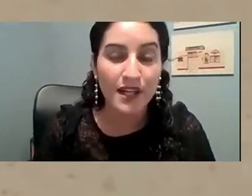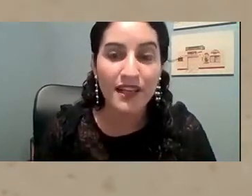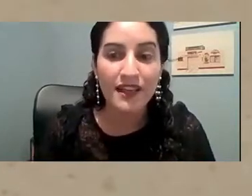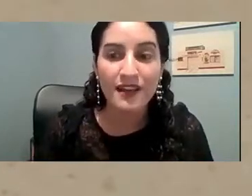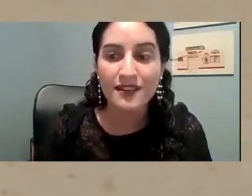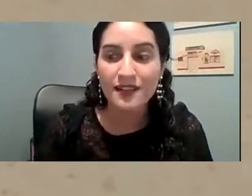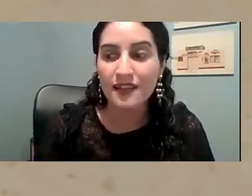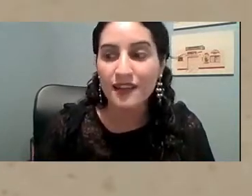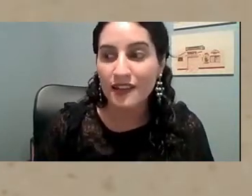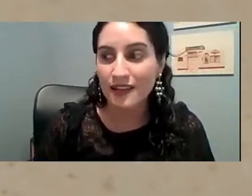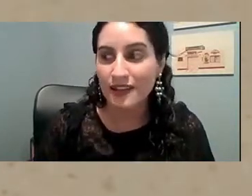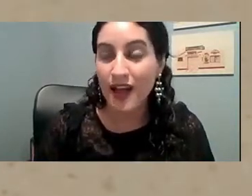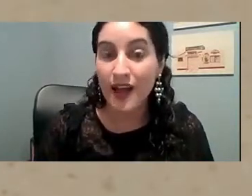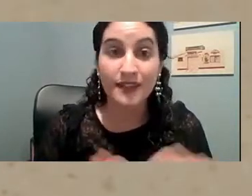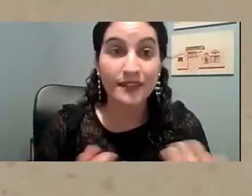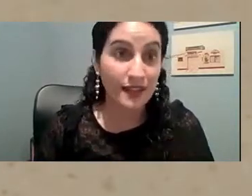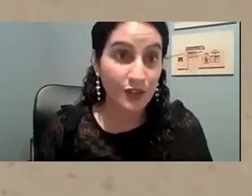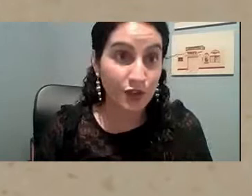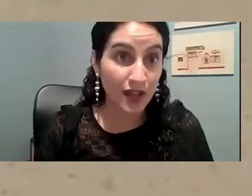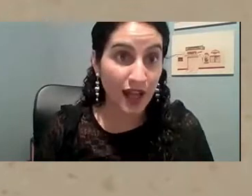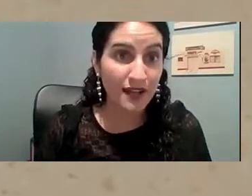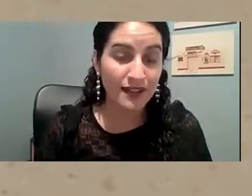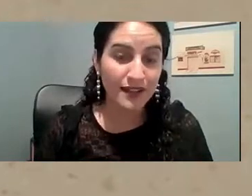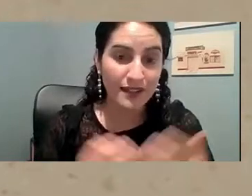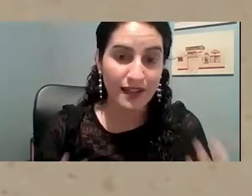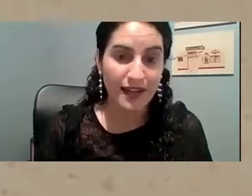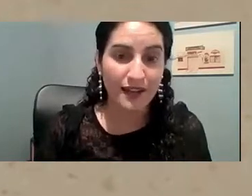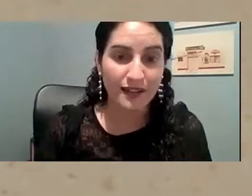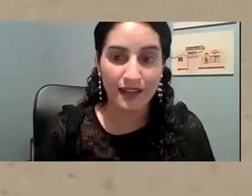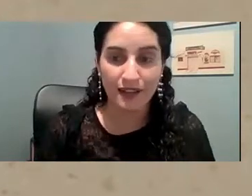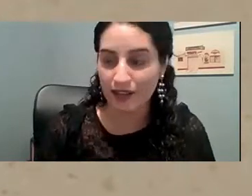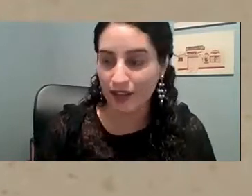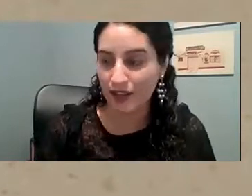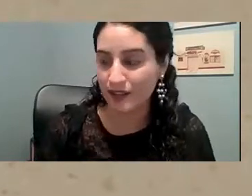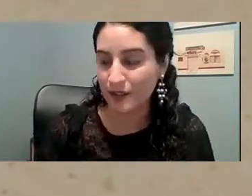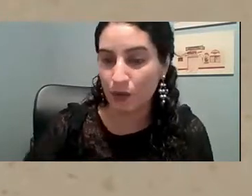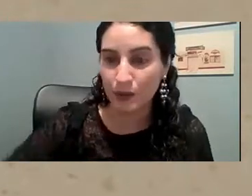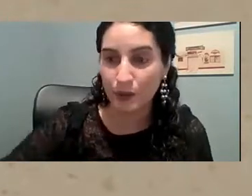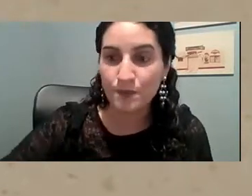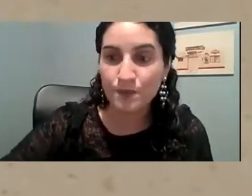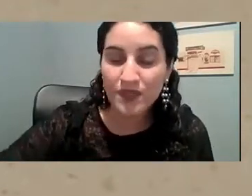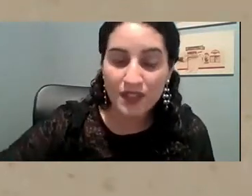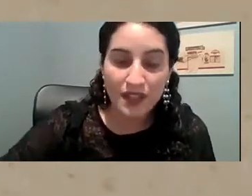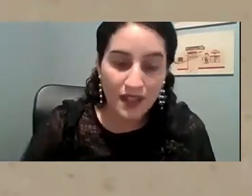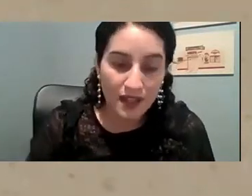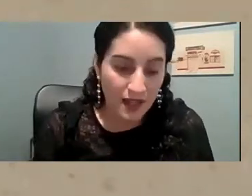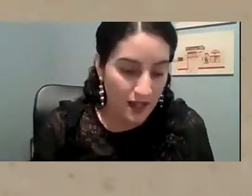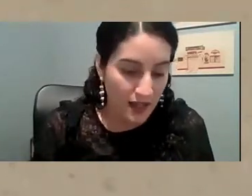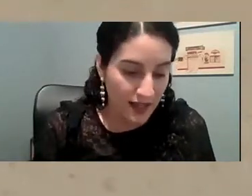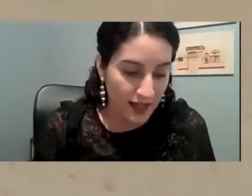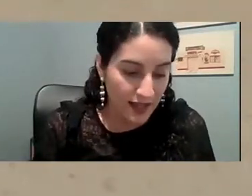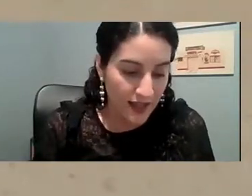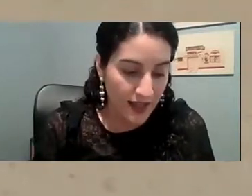las monedas, arte tradicional y el arte del antiguo Perú.